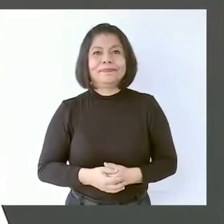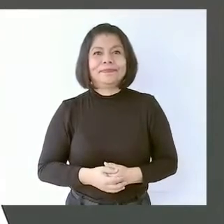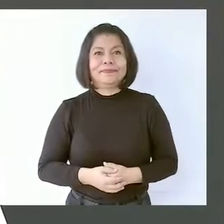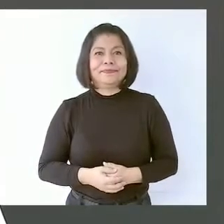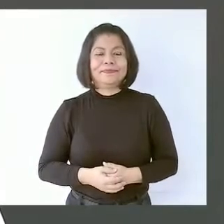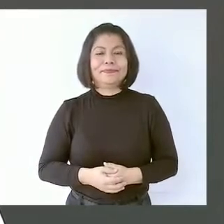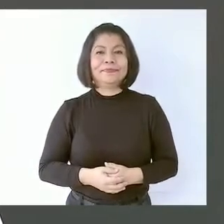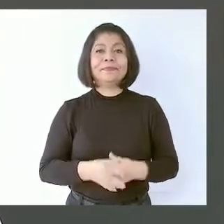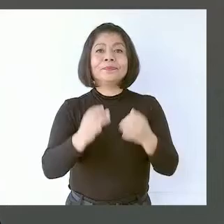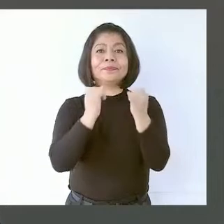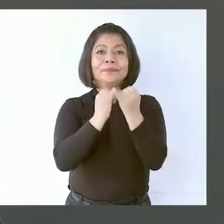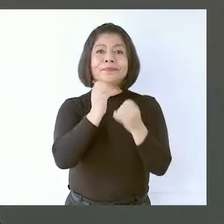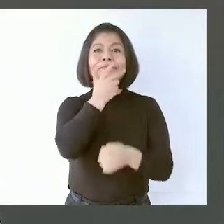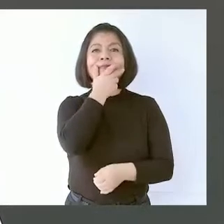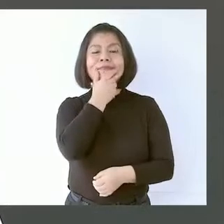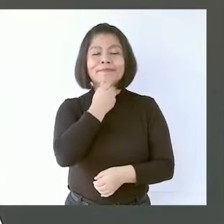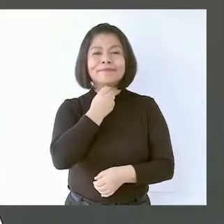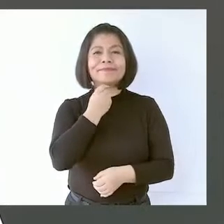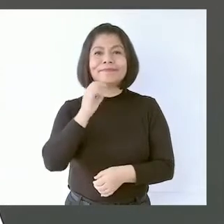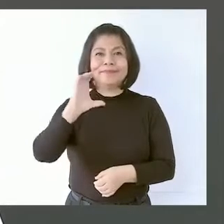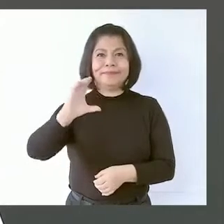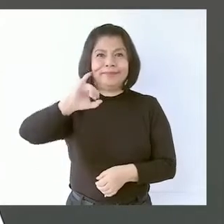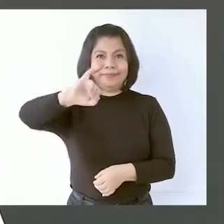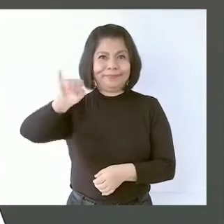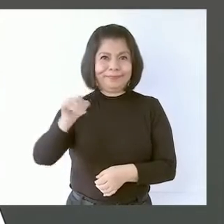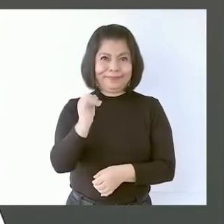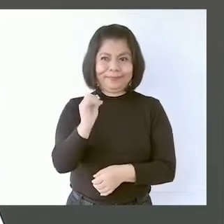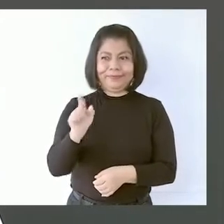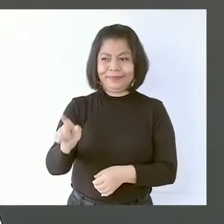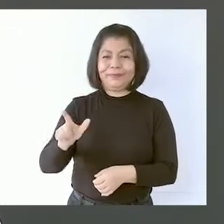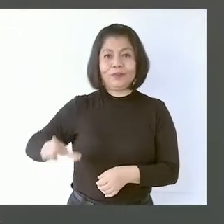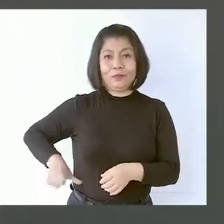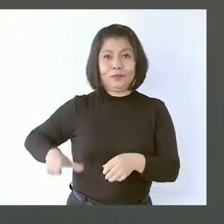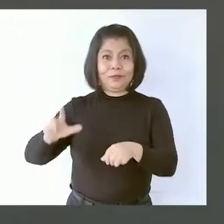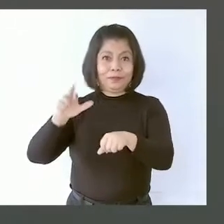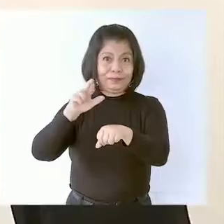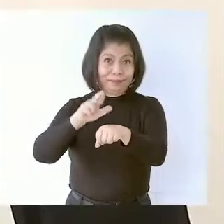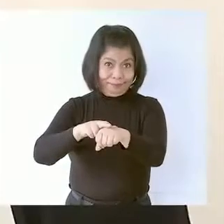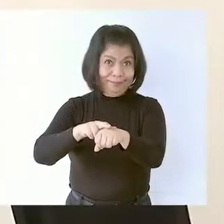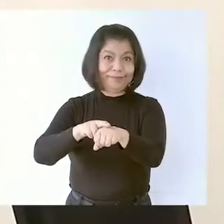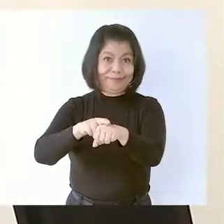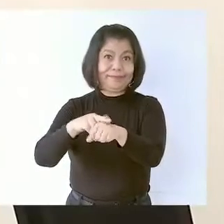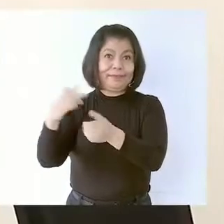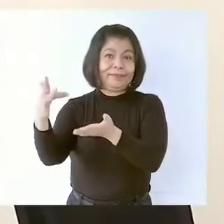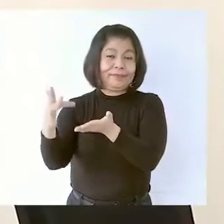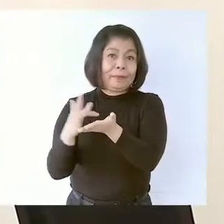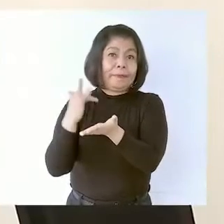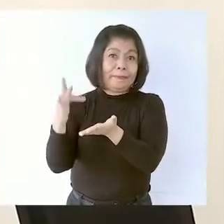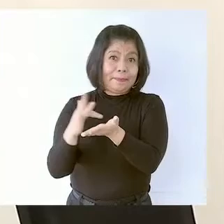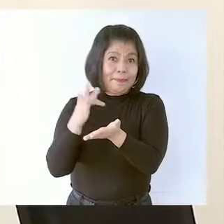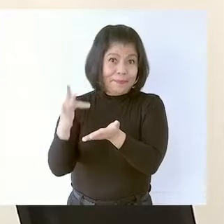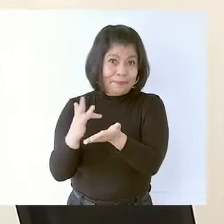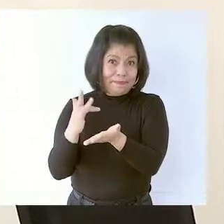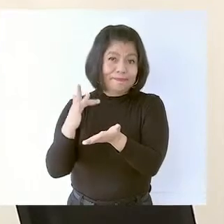al gobernador Carlos Manuel Joaquín González por su apoyo,